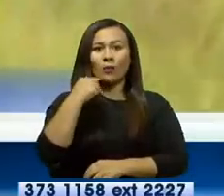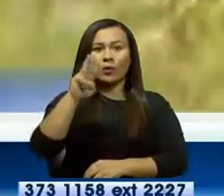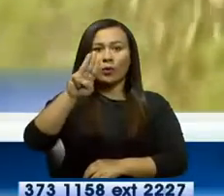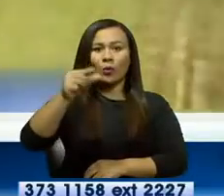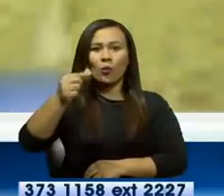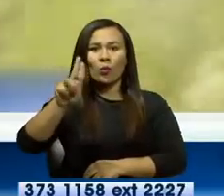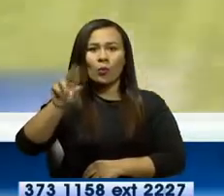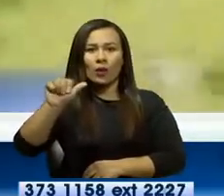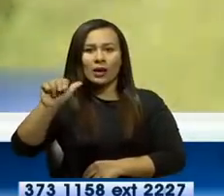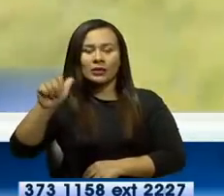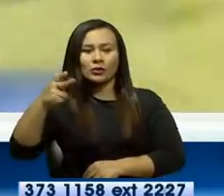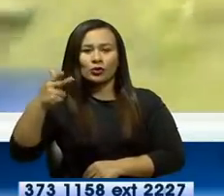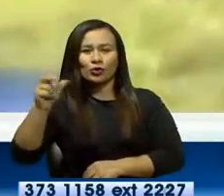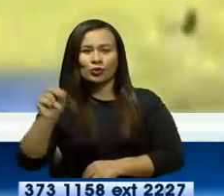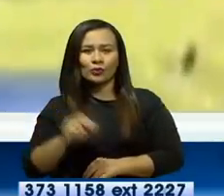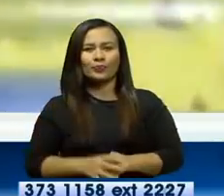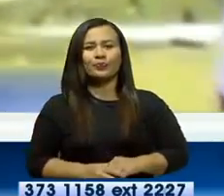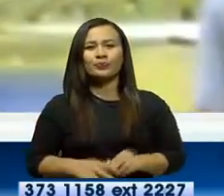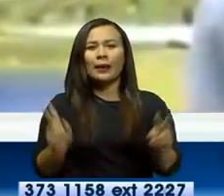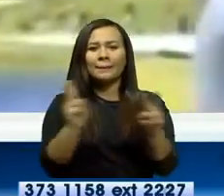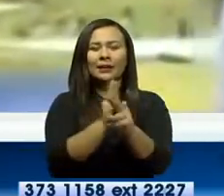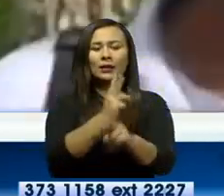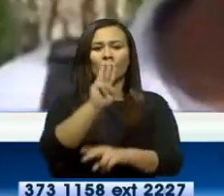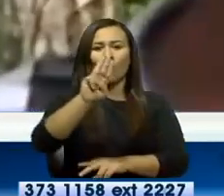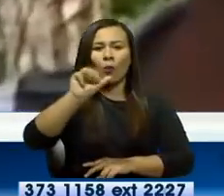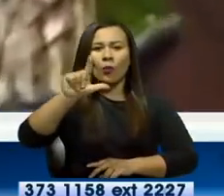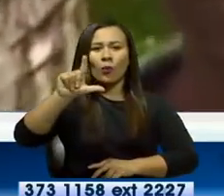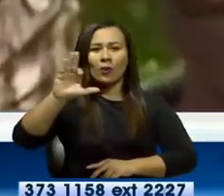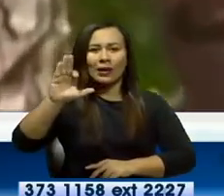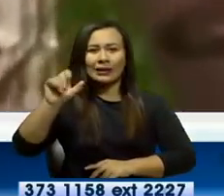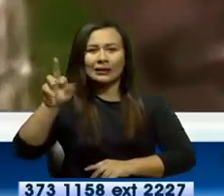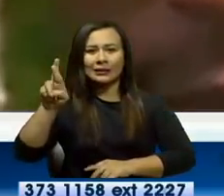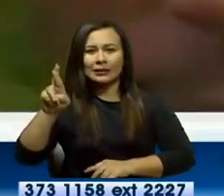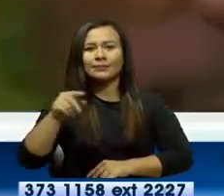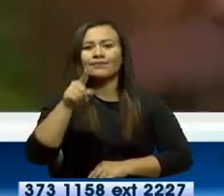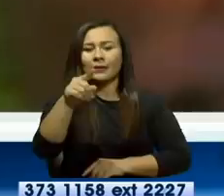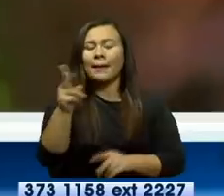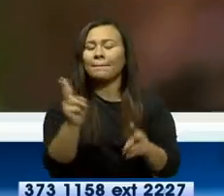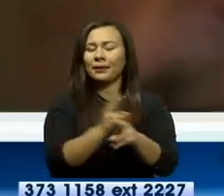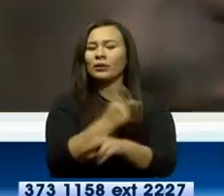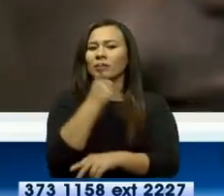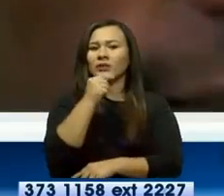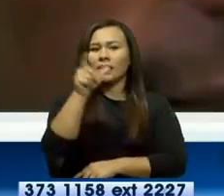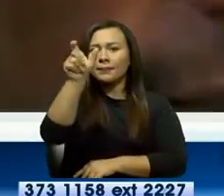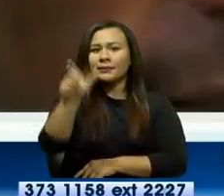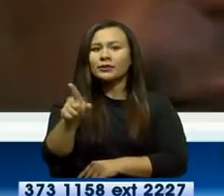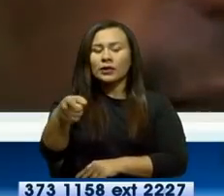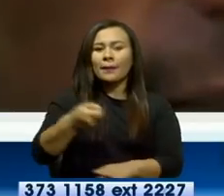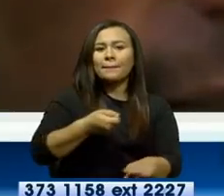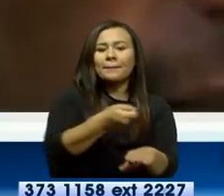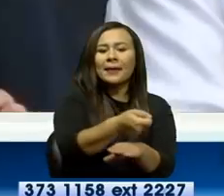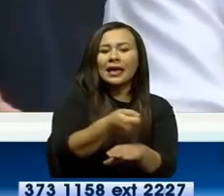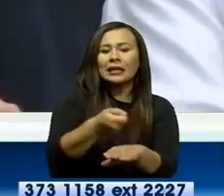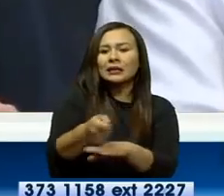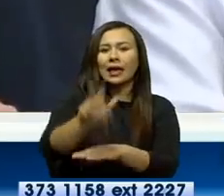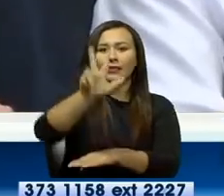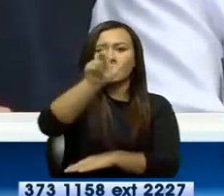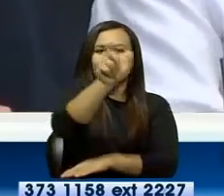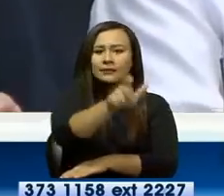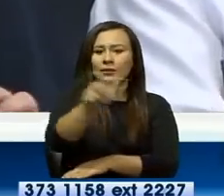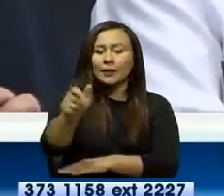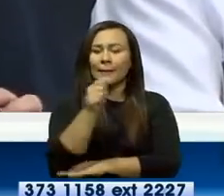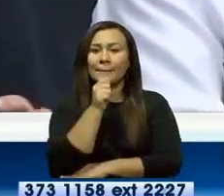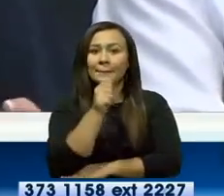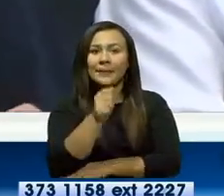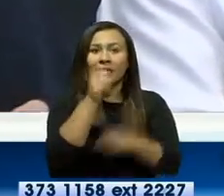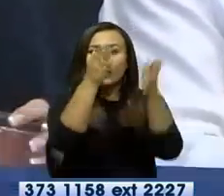alias Guacho, quien encabeza la lista de los más buscados por los asesinatos de 3 periodistas y 4 militares ecuatorianos. Damos